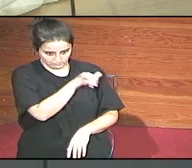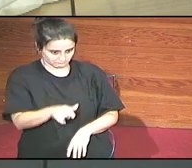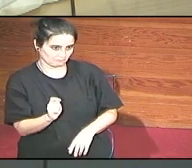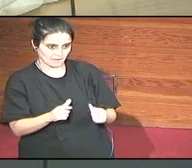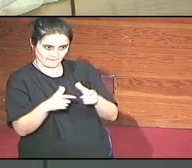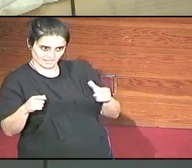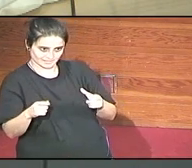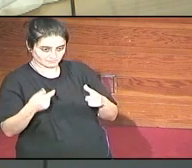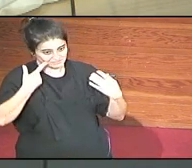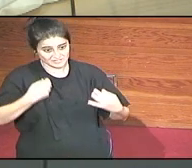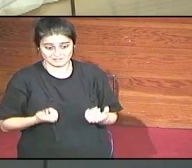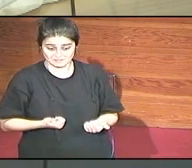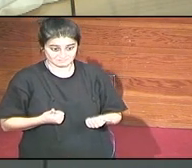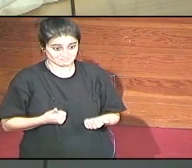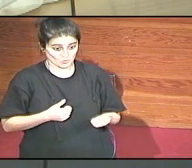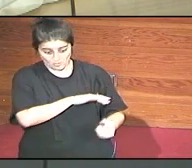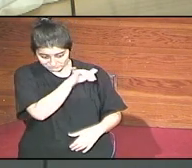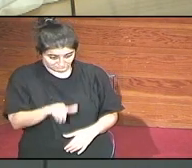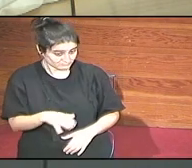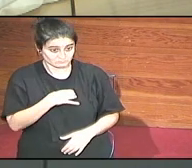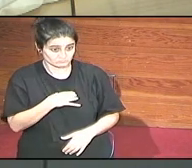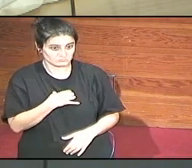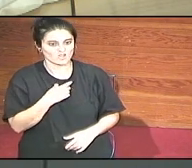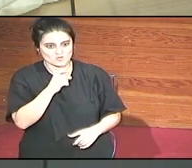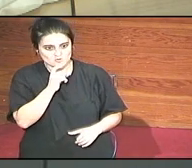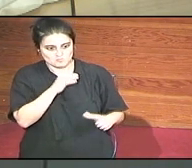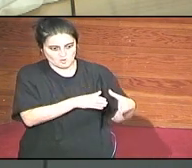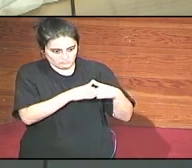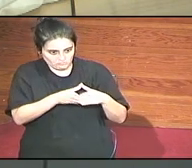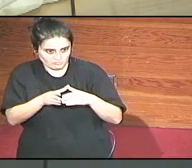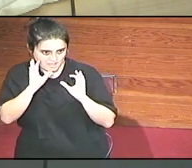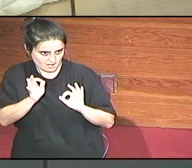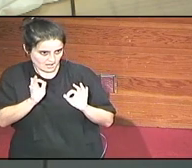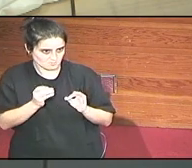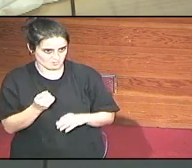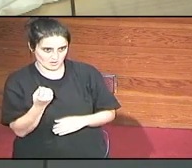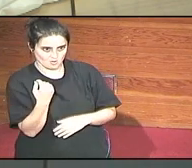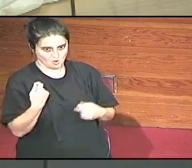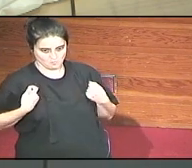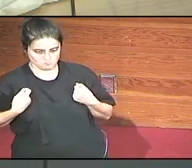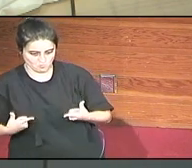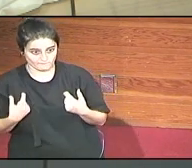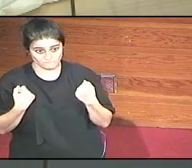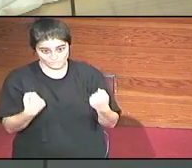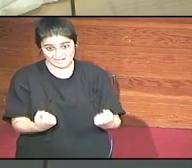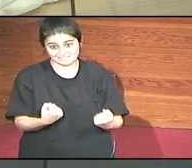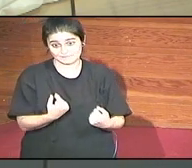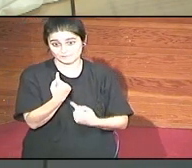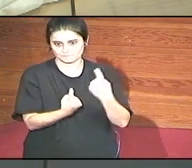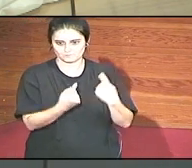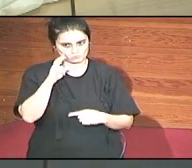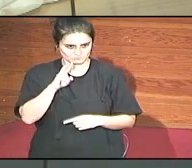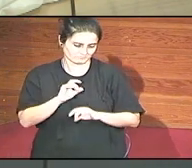que arriesgar la vida o dejarse la para poder para poder venir pero ya hay gente que lo tiene muy claro además como cada vez hay más gente